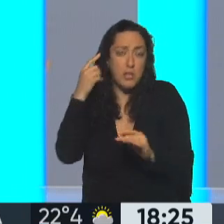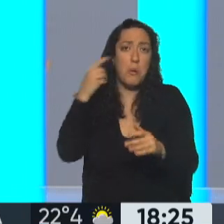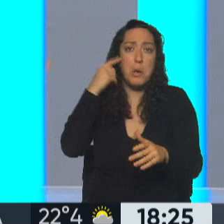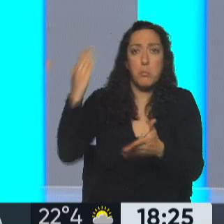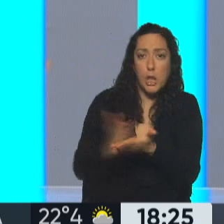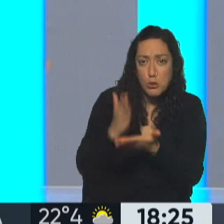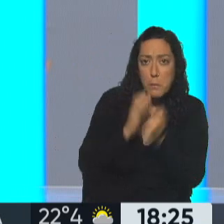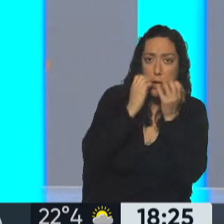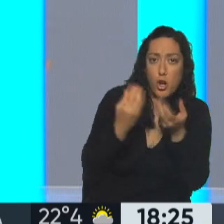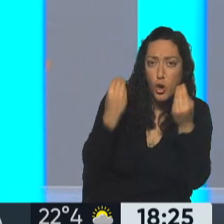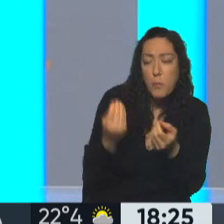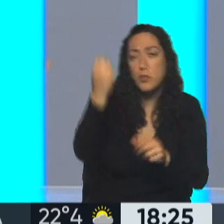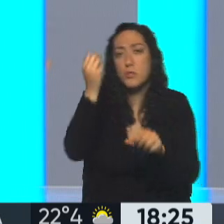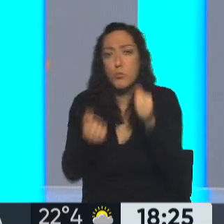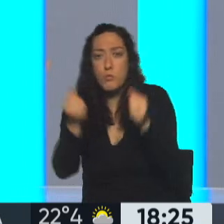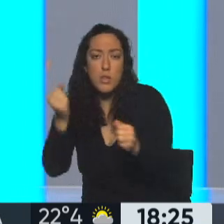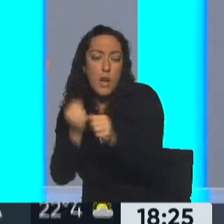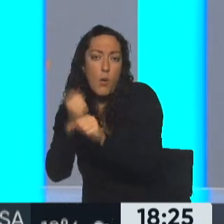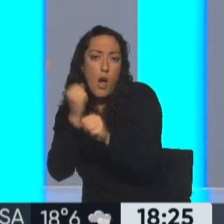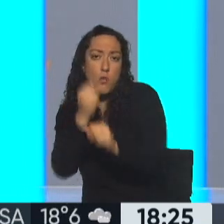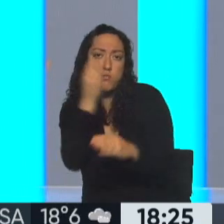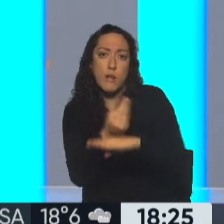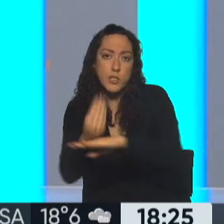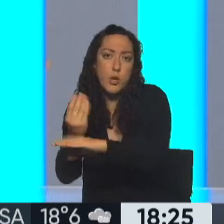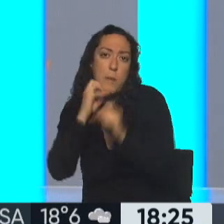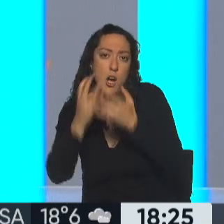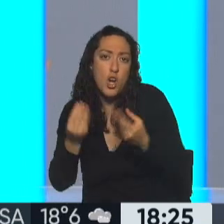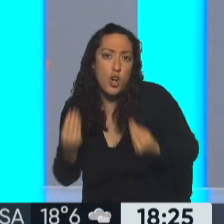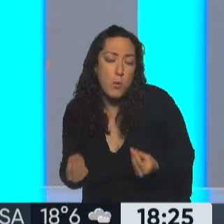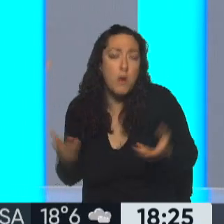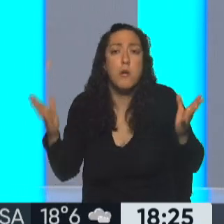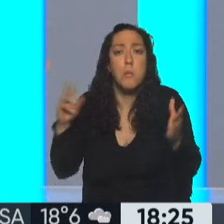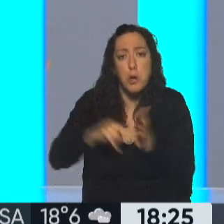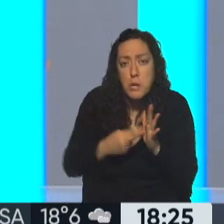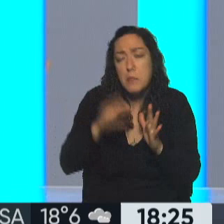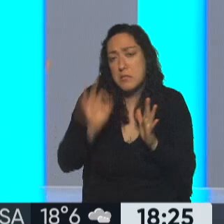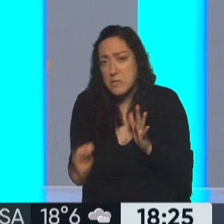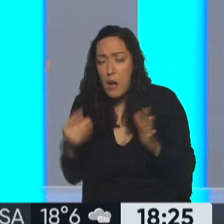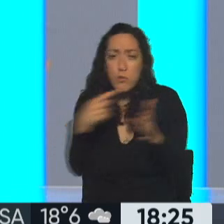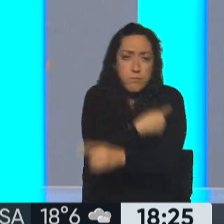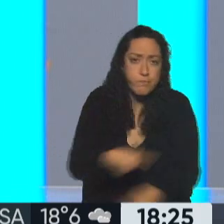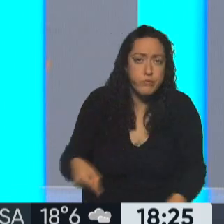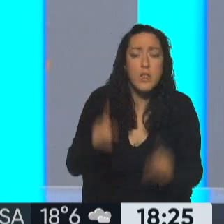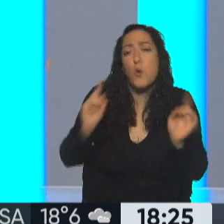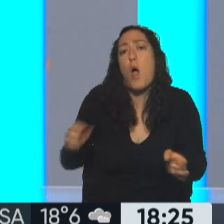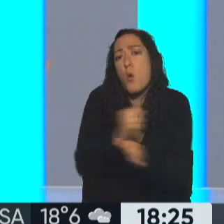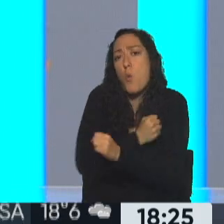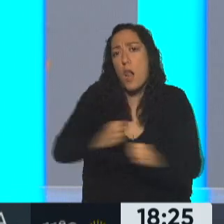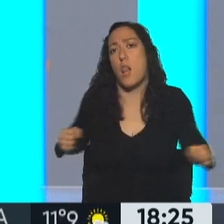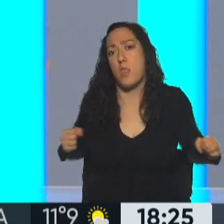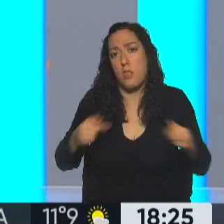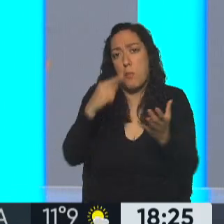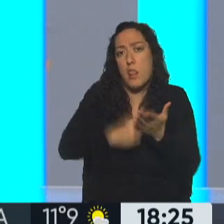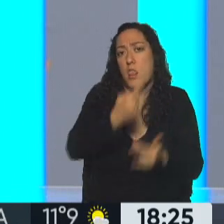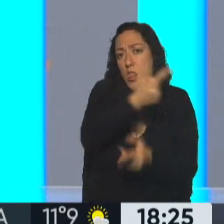producción, cómo mejorar el trabajo, cómo generar mejores condiciones, pese a las vicisitudes reconocidas y los problemas que hay. Pero fíjate qué valentía de tomar estas